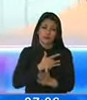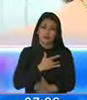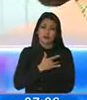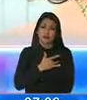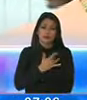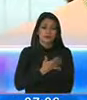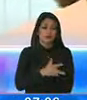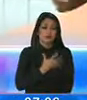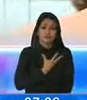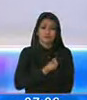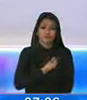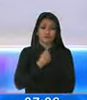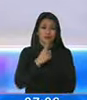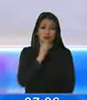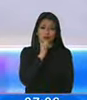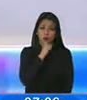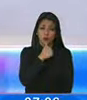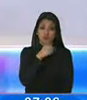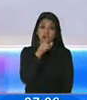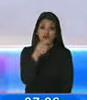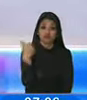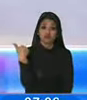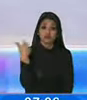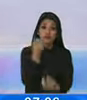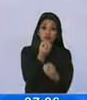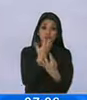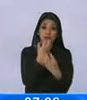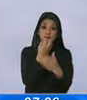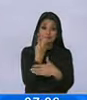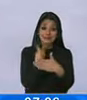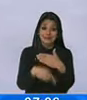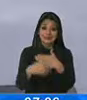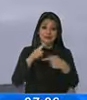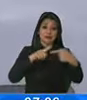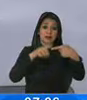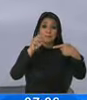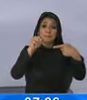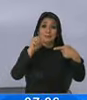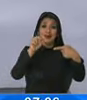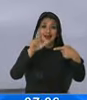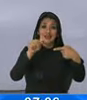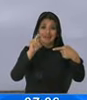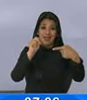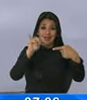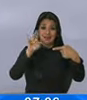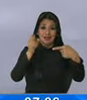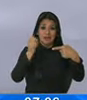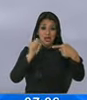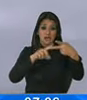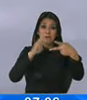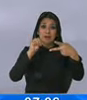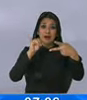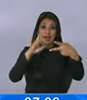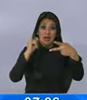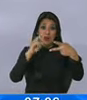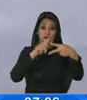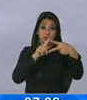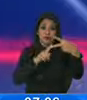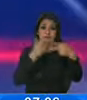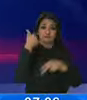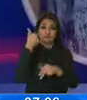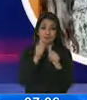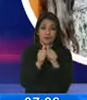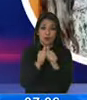corazón ya no aguanta. Si usted tiene información del paradero de María Isabel y María Carolina, comuníquese al número